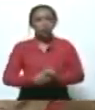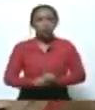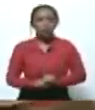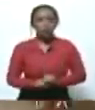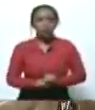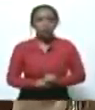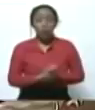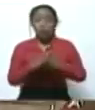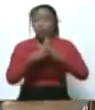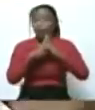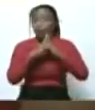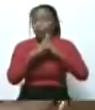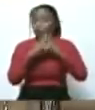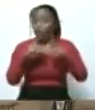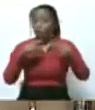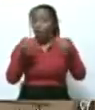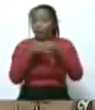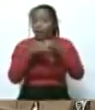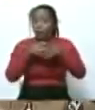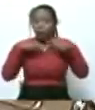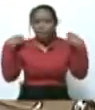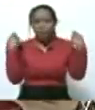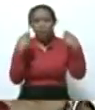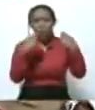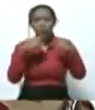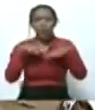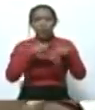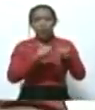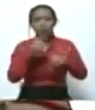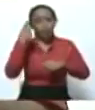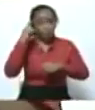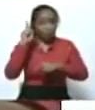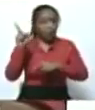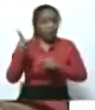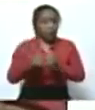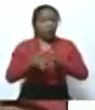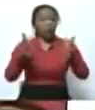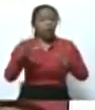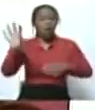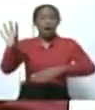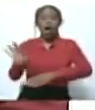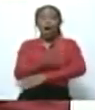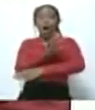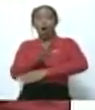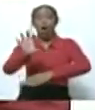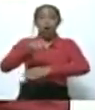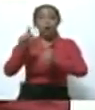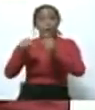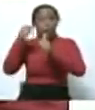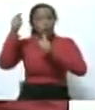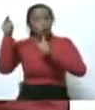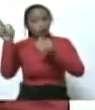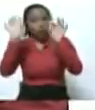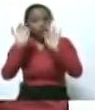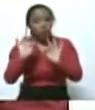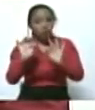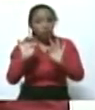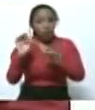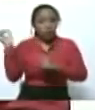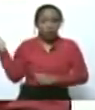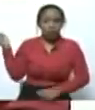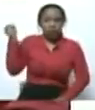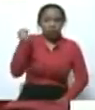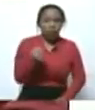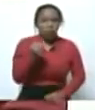Con todo el equipo propagandístico del imperio, recuerda aquel tremendo concierto que ellos estaban haciendo del otro lado. Y se trajeron no